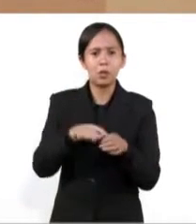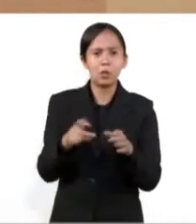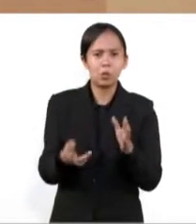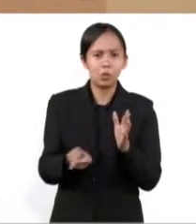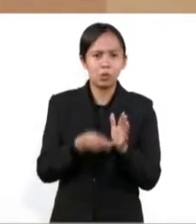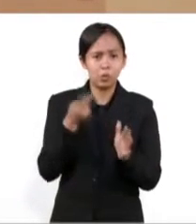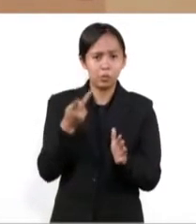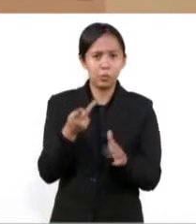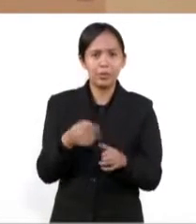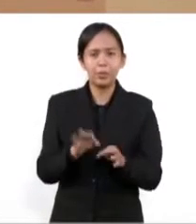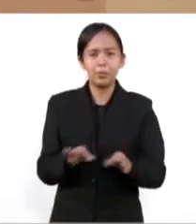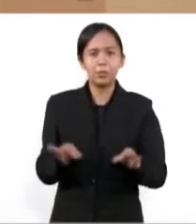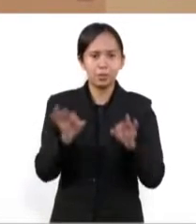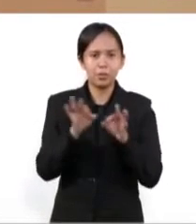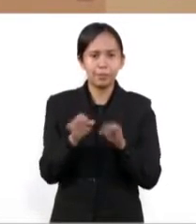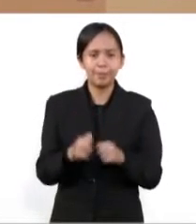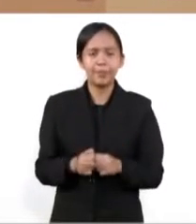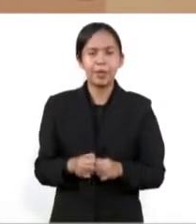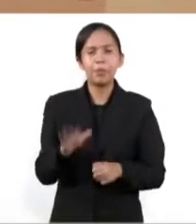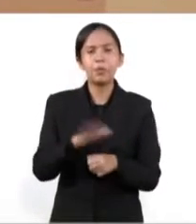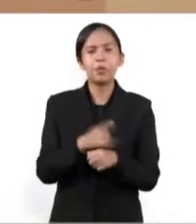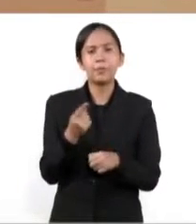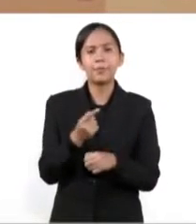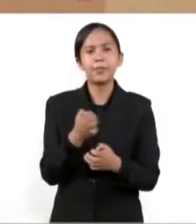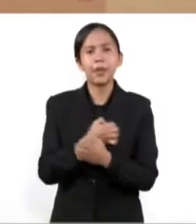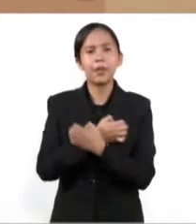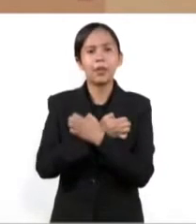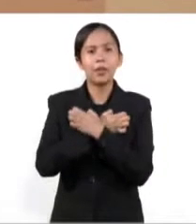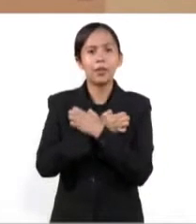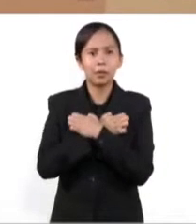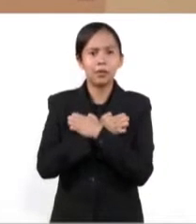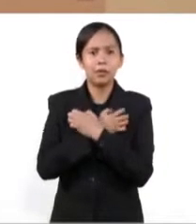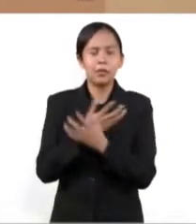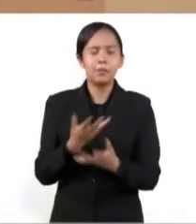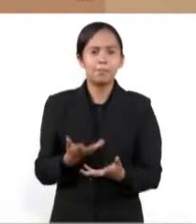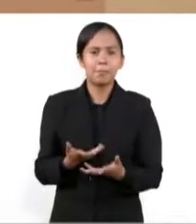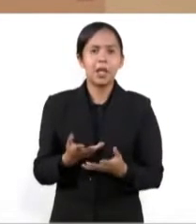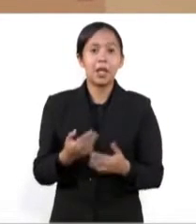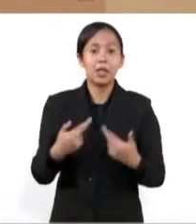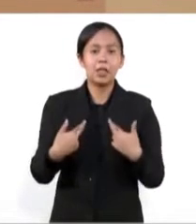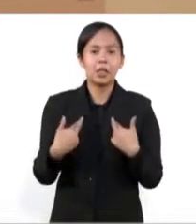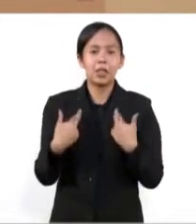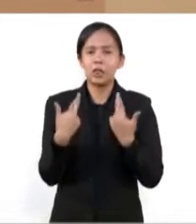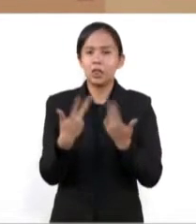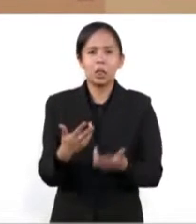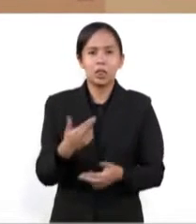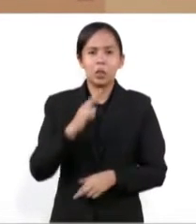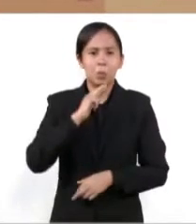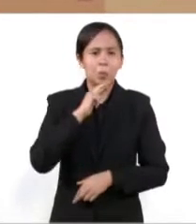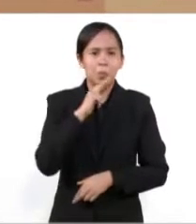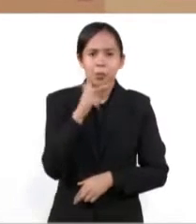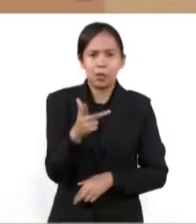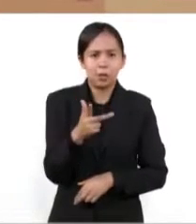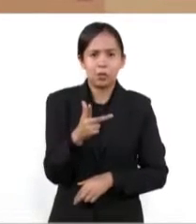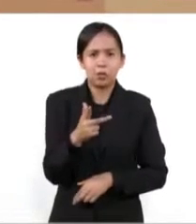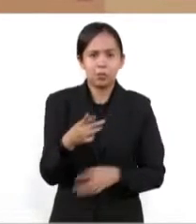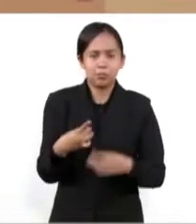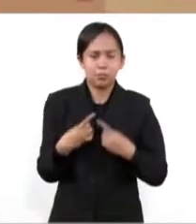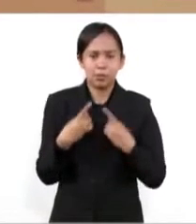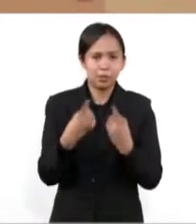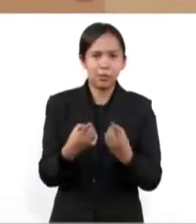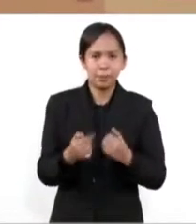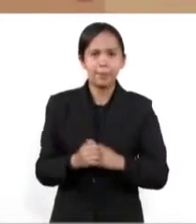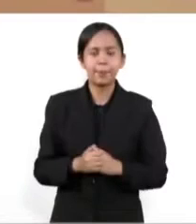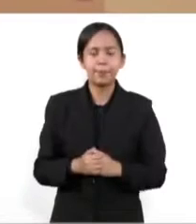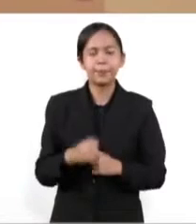importante. La educación es, yo creo, el mejor regalo que se nos pueda dar.